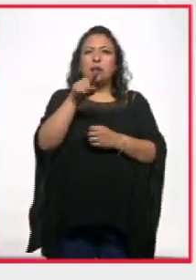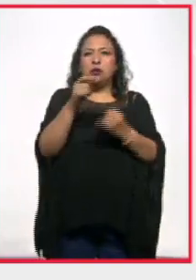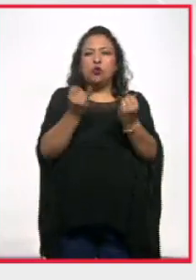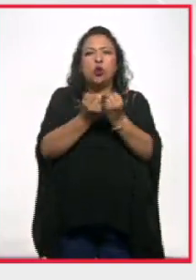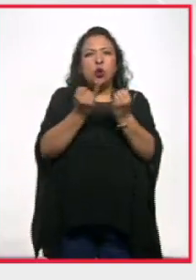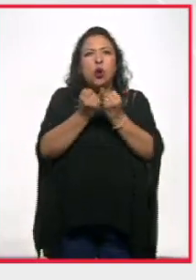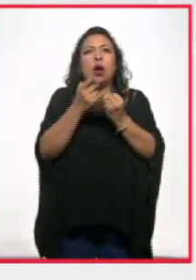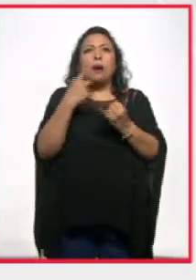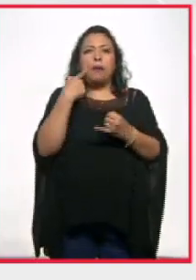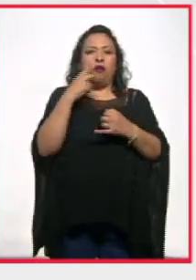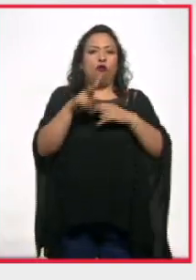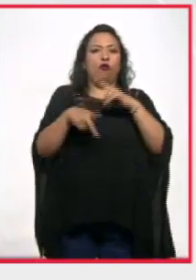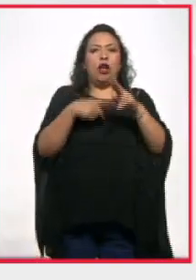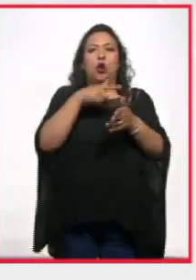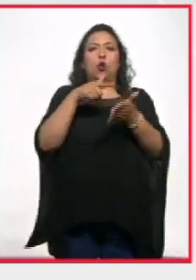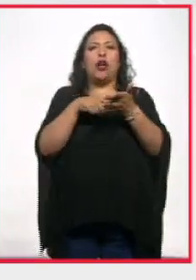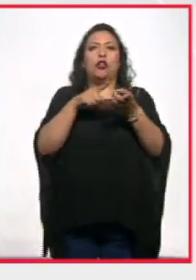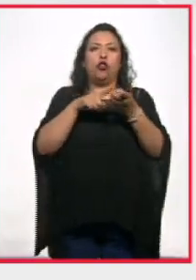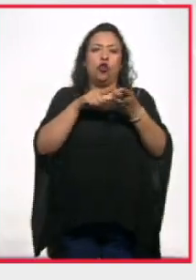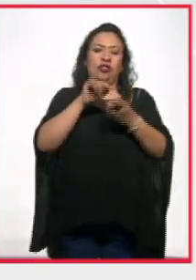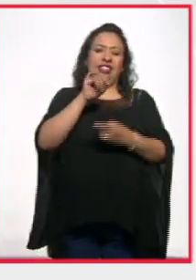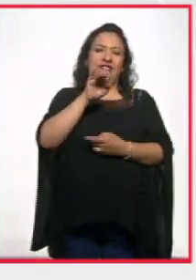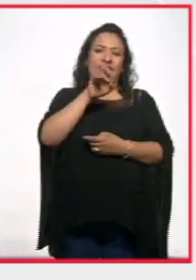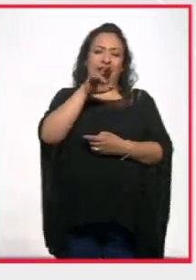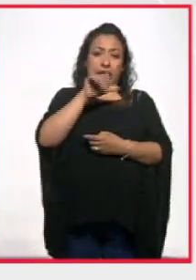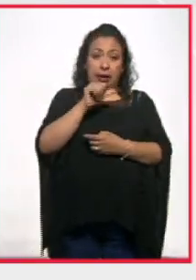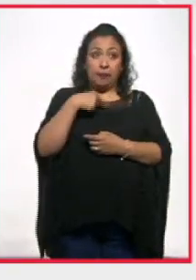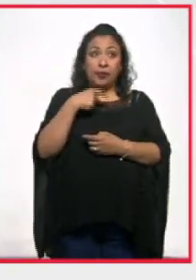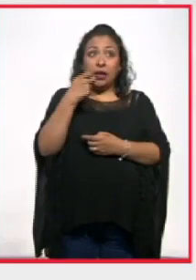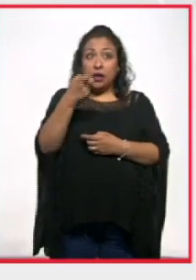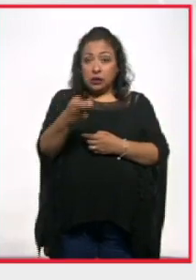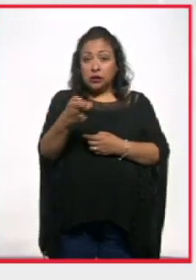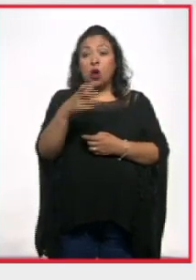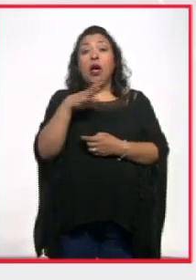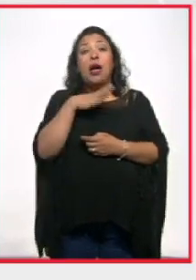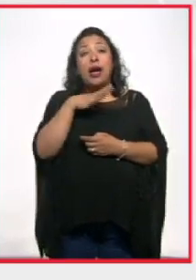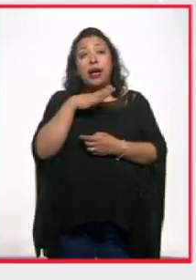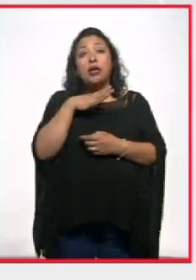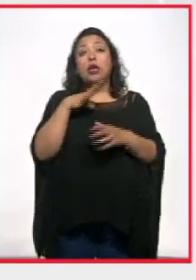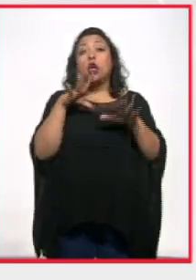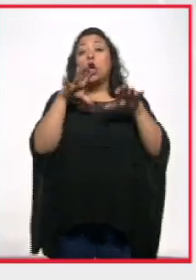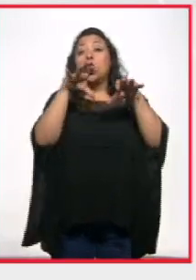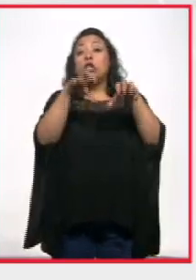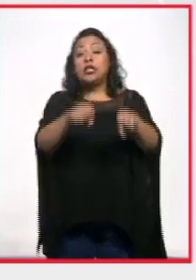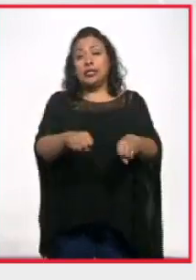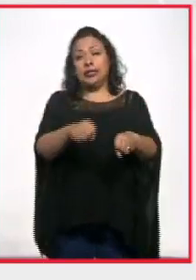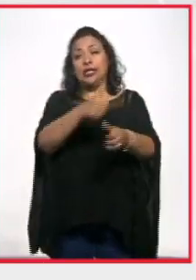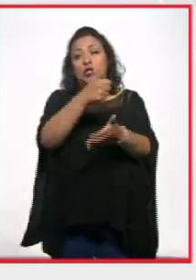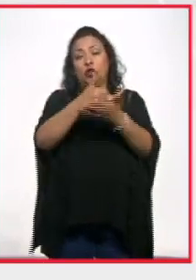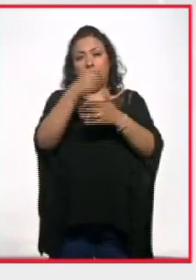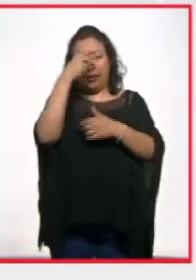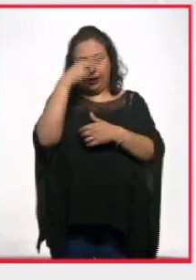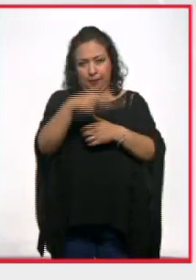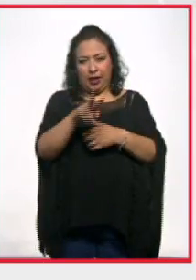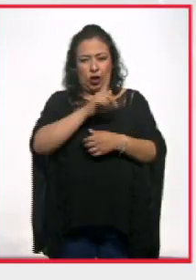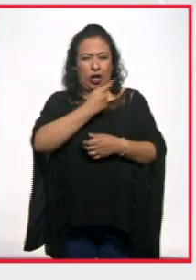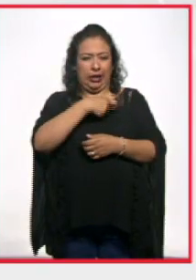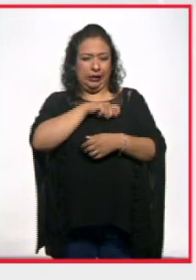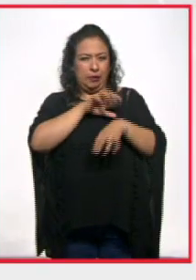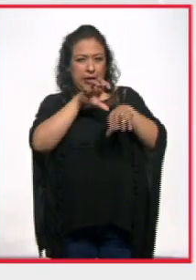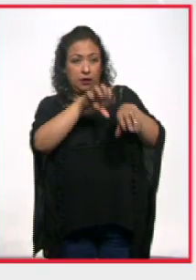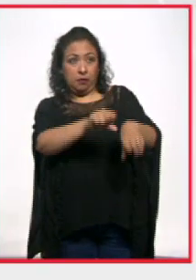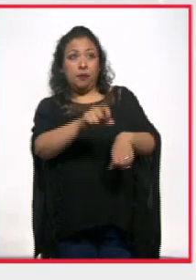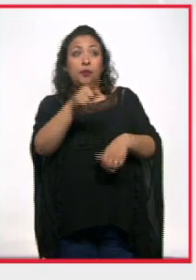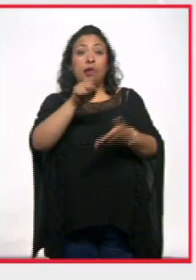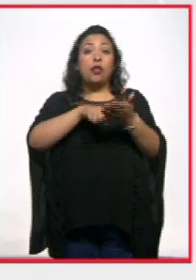ratificando su presencia en la península ibérica, en ese momento se lleva a cabo la conquista de la Ciudad de México. En